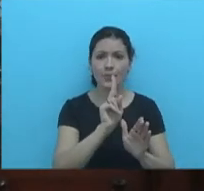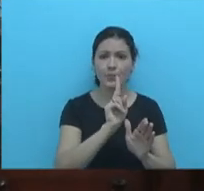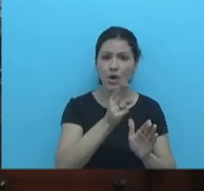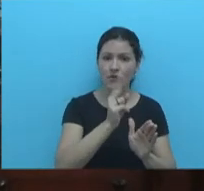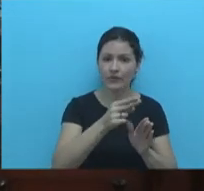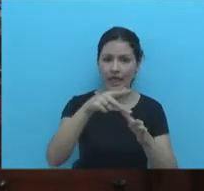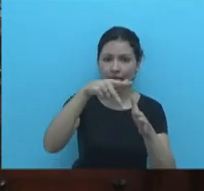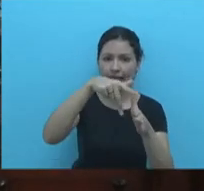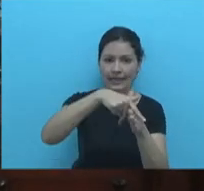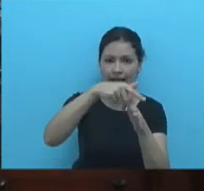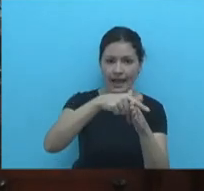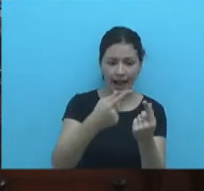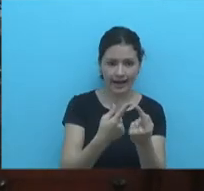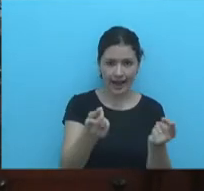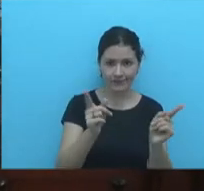tracción a sangre,